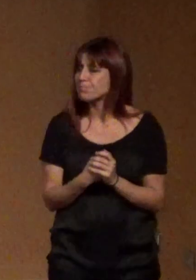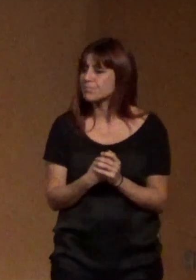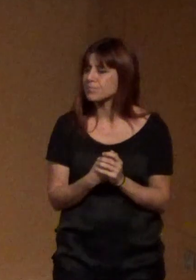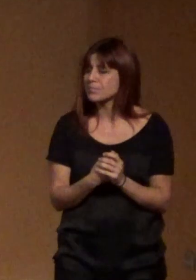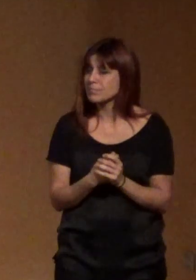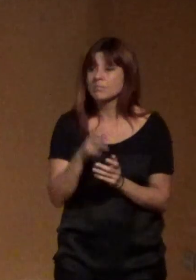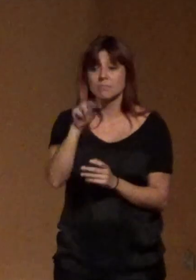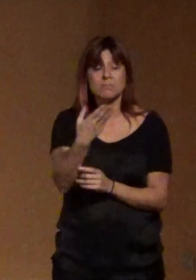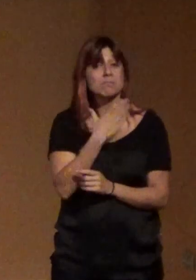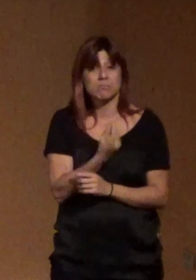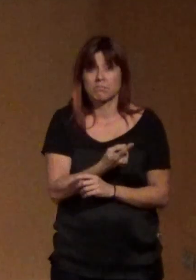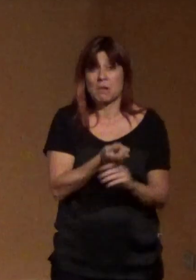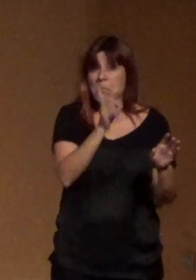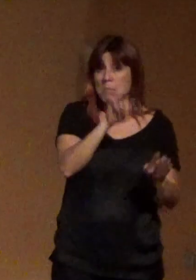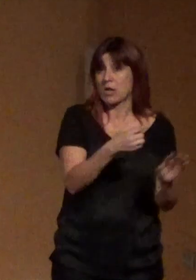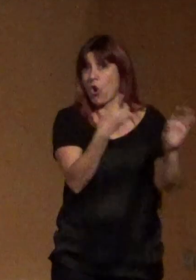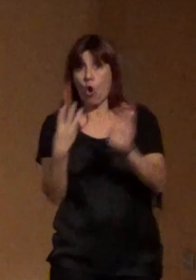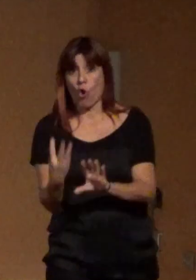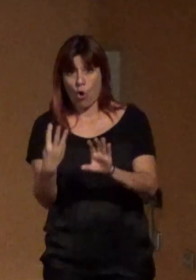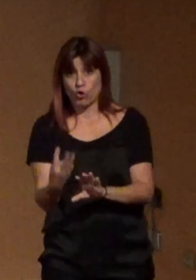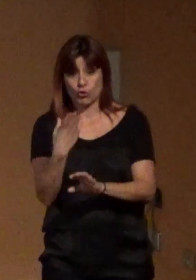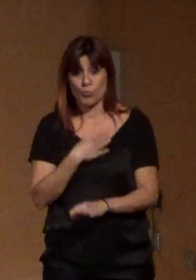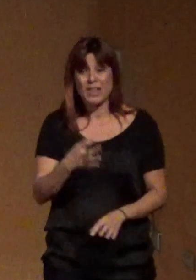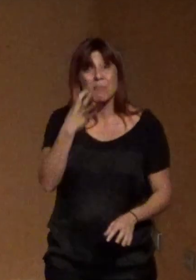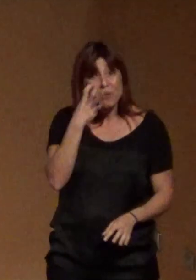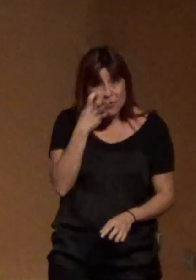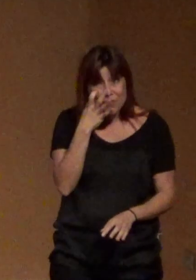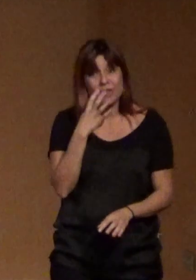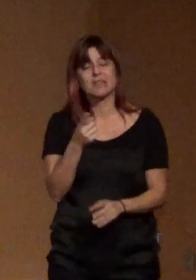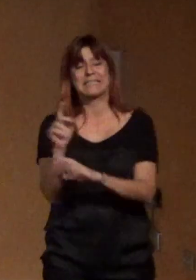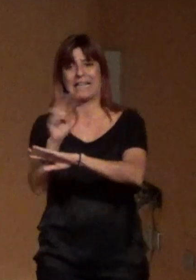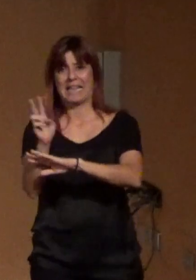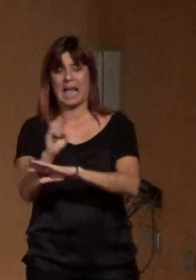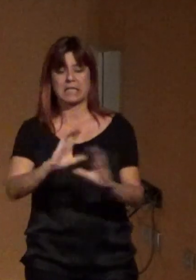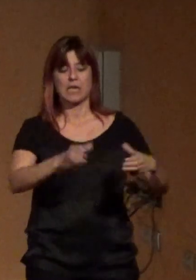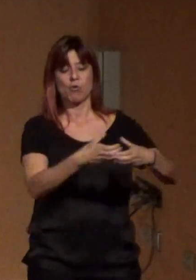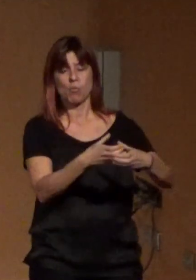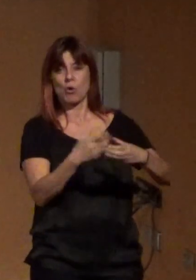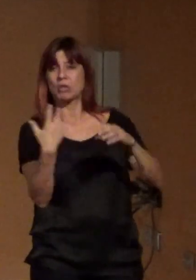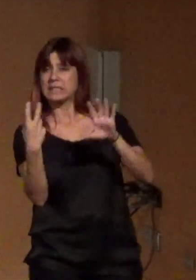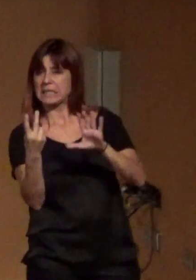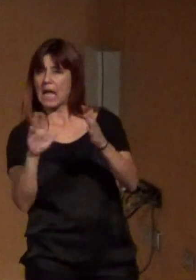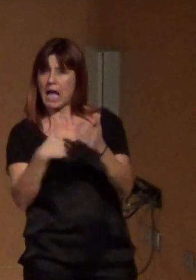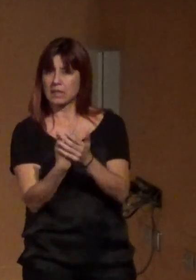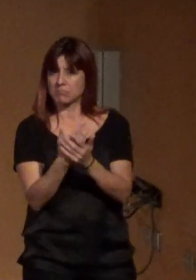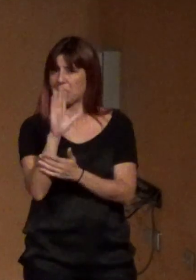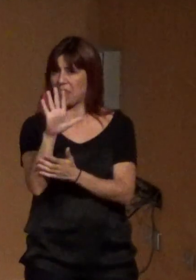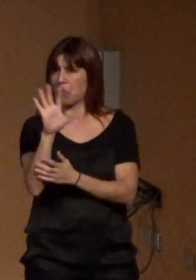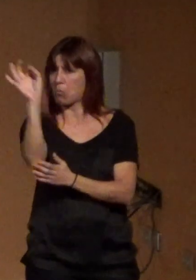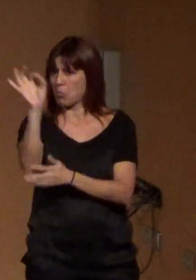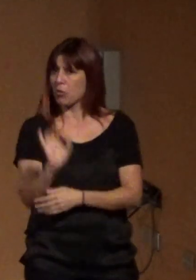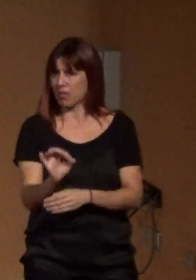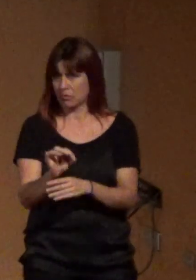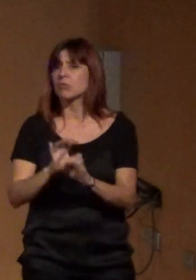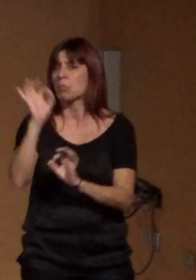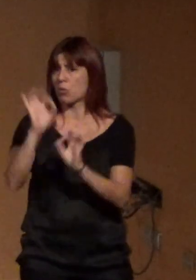una de 8 de cada 1000, pero el TDAH es mucho más frecuente, 5 a 7%, ¿no? Y además con una persistencia de síntomas clínicas, como luego el doctor Rada